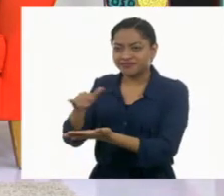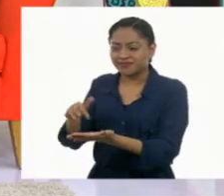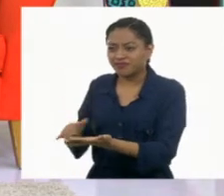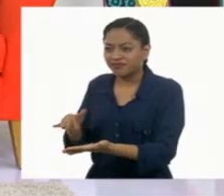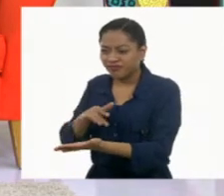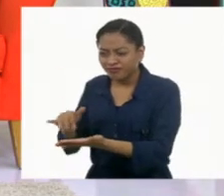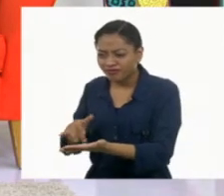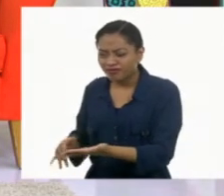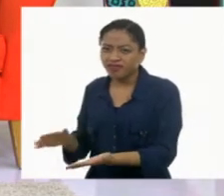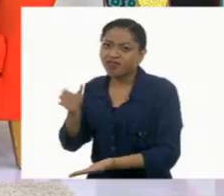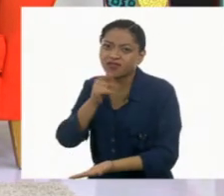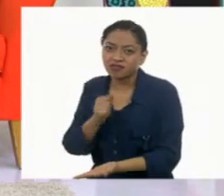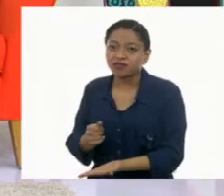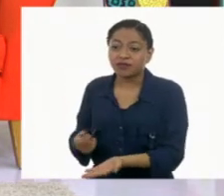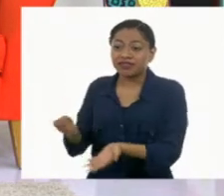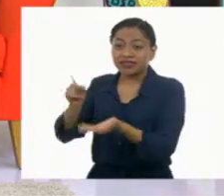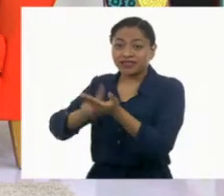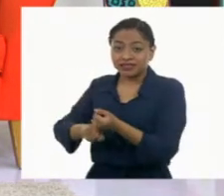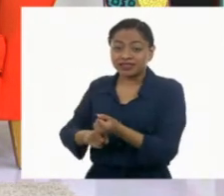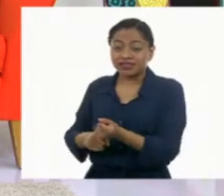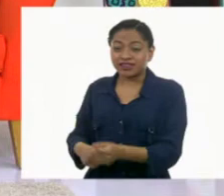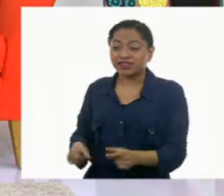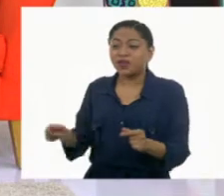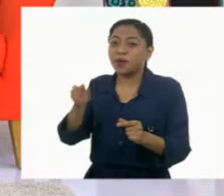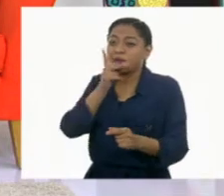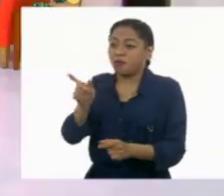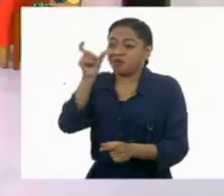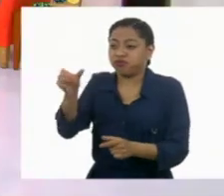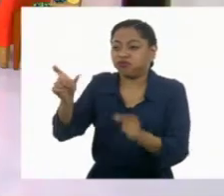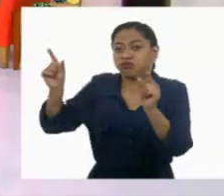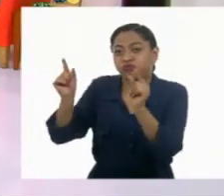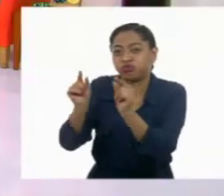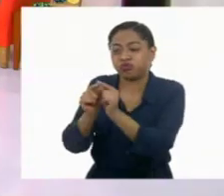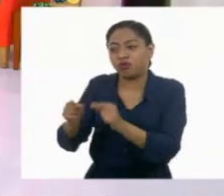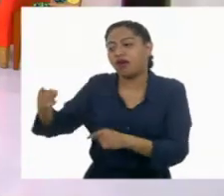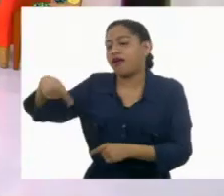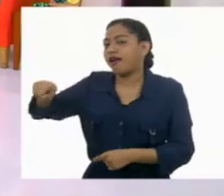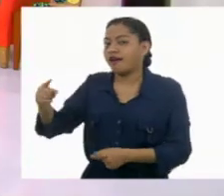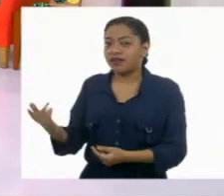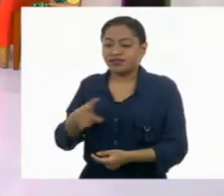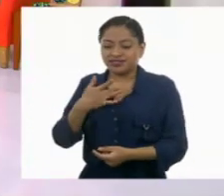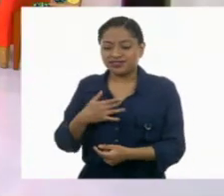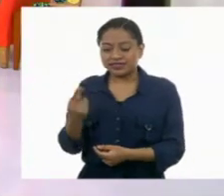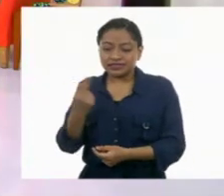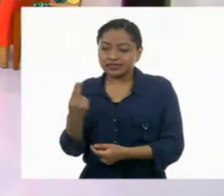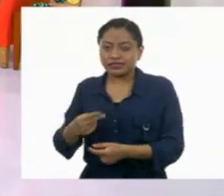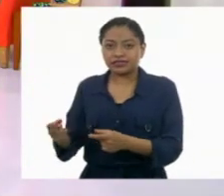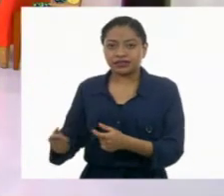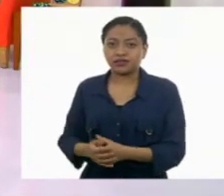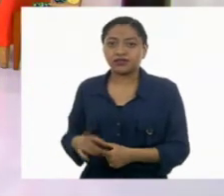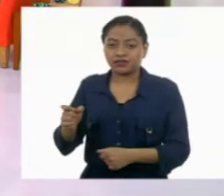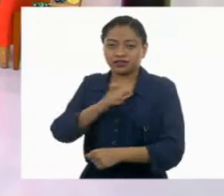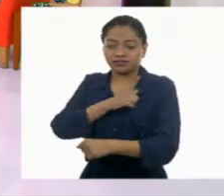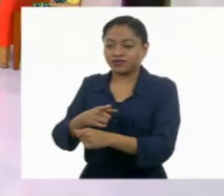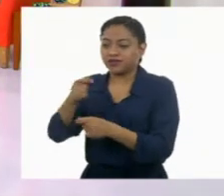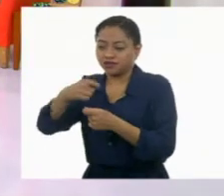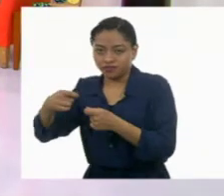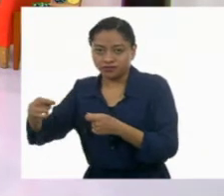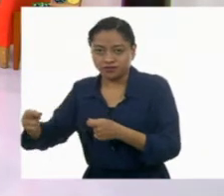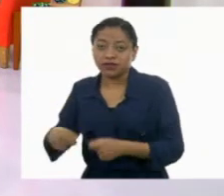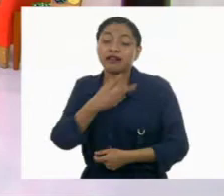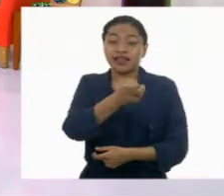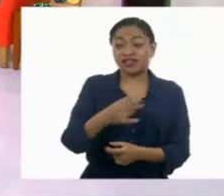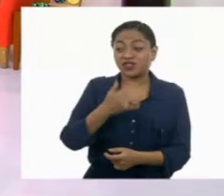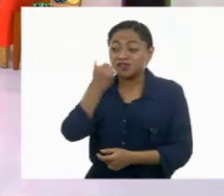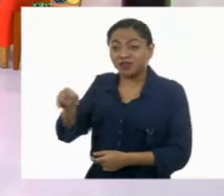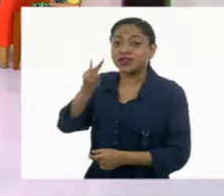porque hay un código que desarrollaron los niños a partir de sus propias necesidades. Claro. Entonces ahí es bien importante que estemos supervisando